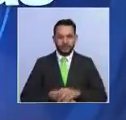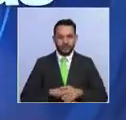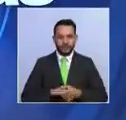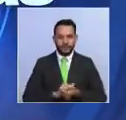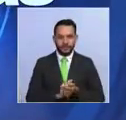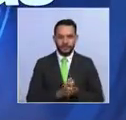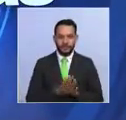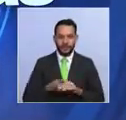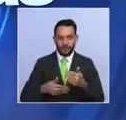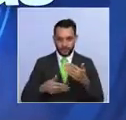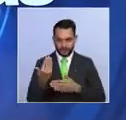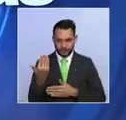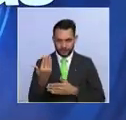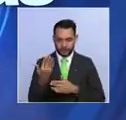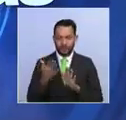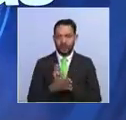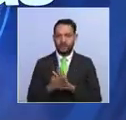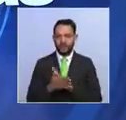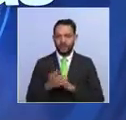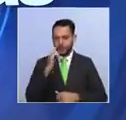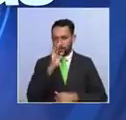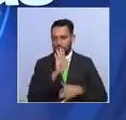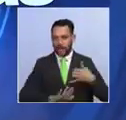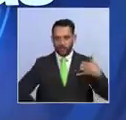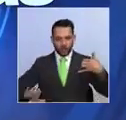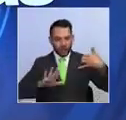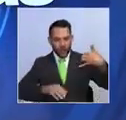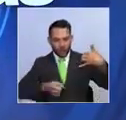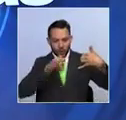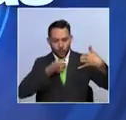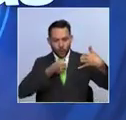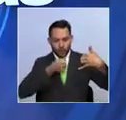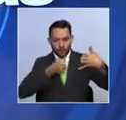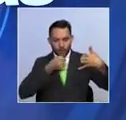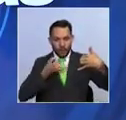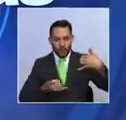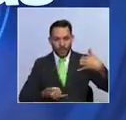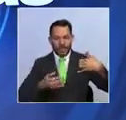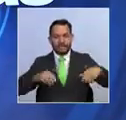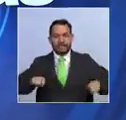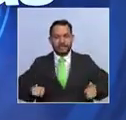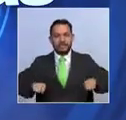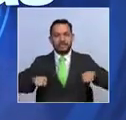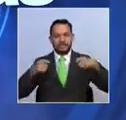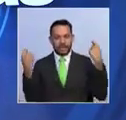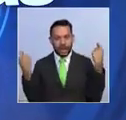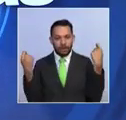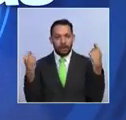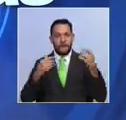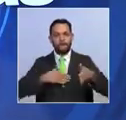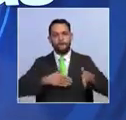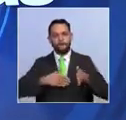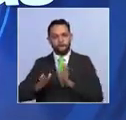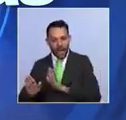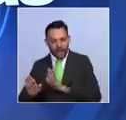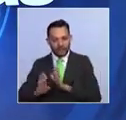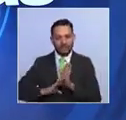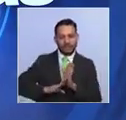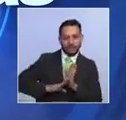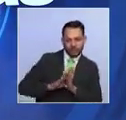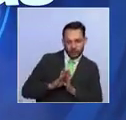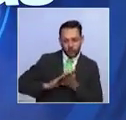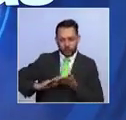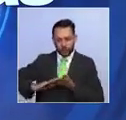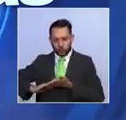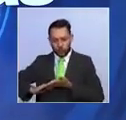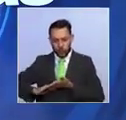muy bien y comenzamos con la noticia nacional del momento se acaba de salvar el plan nacional de desarrollo que es la hoja la hoja de ruta para nuestro